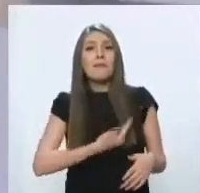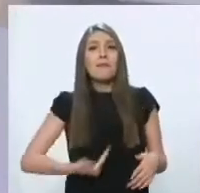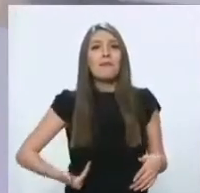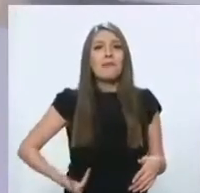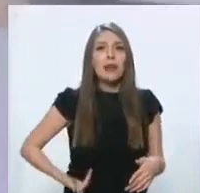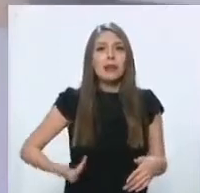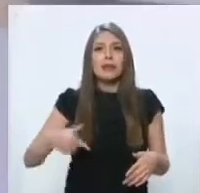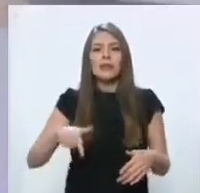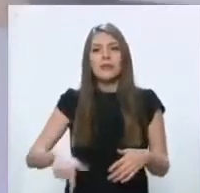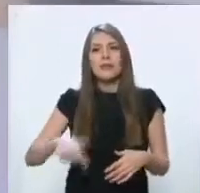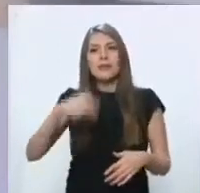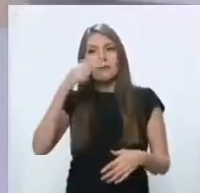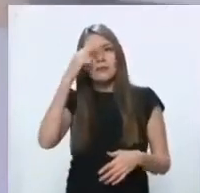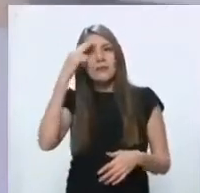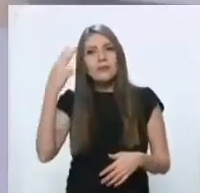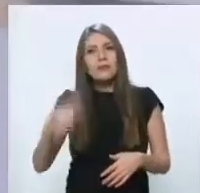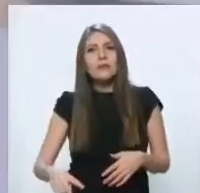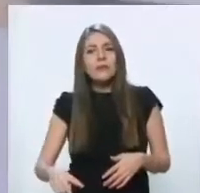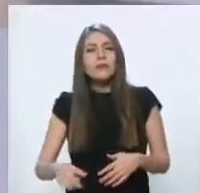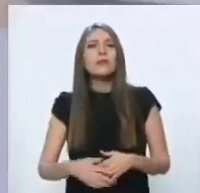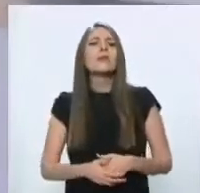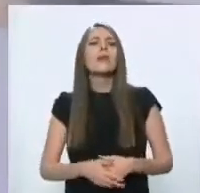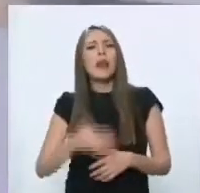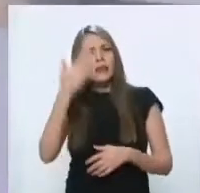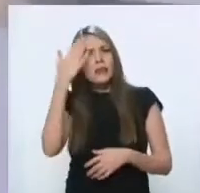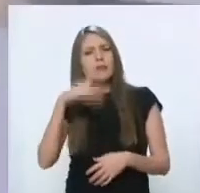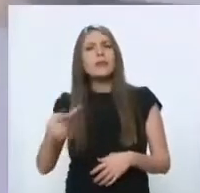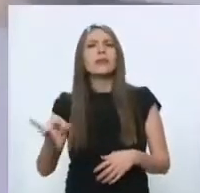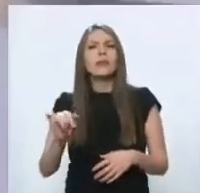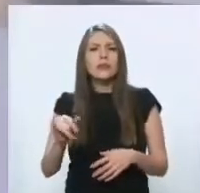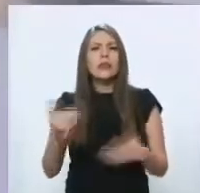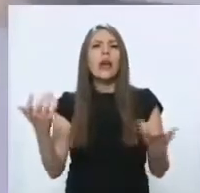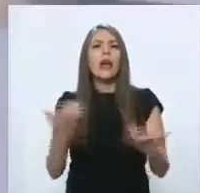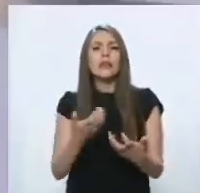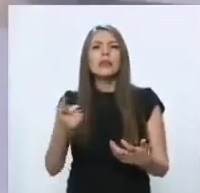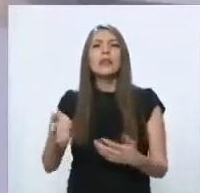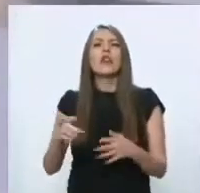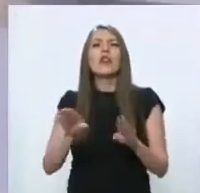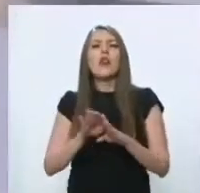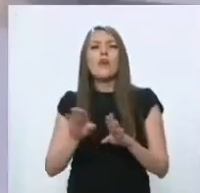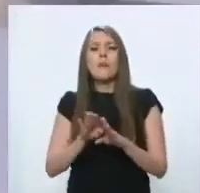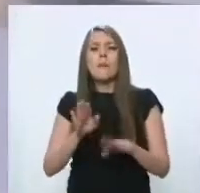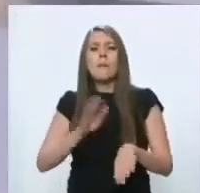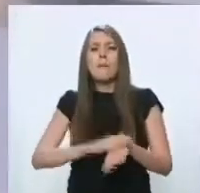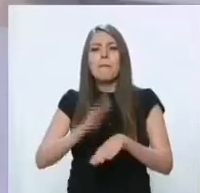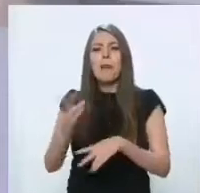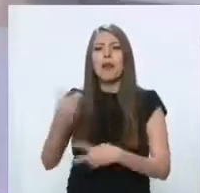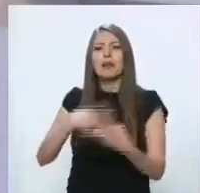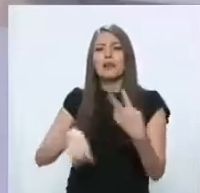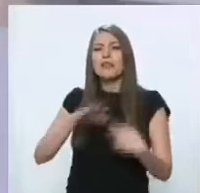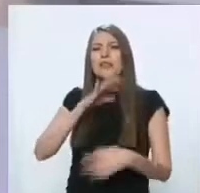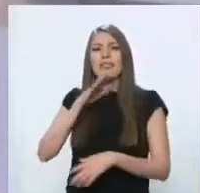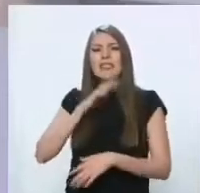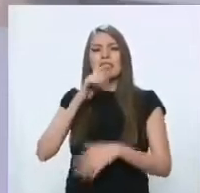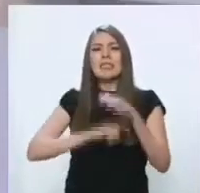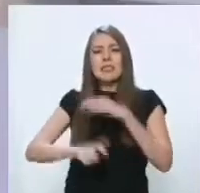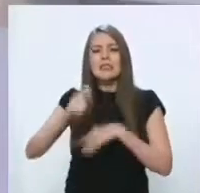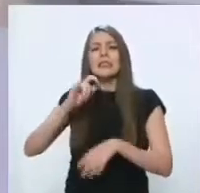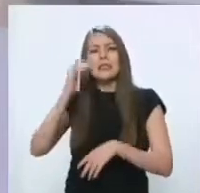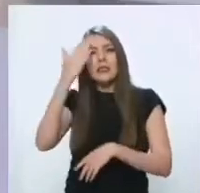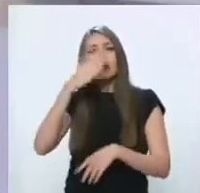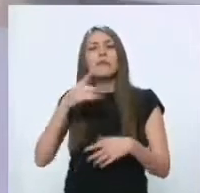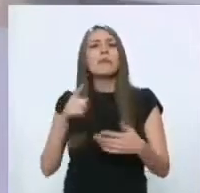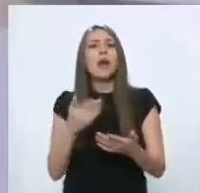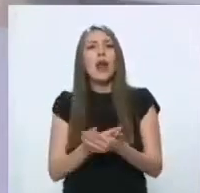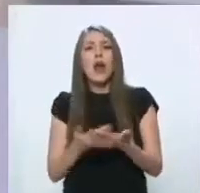conservadores, sí sabemos que propiciaron y aceptaron la corrupción, todo eso lo sabemos. Creo que tampoco me gusta que se confronte con los medios